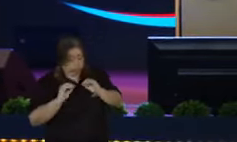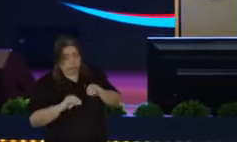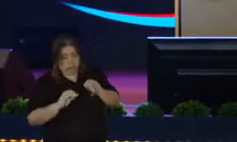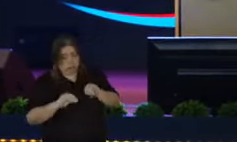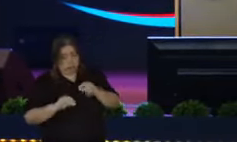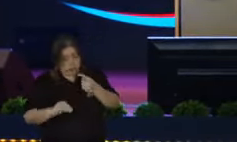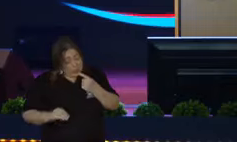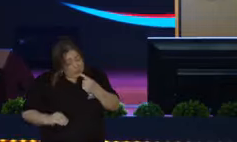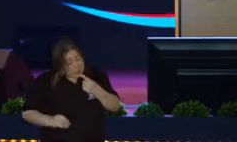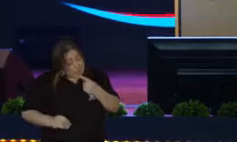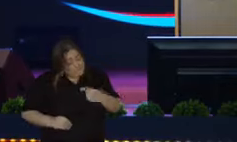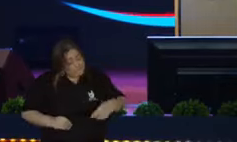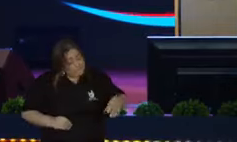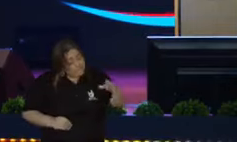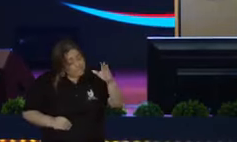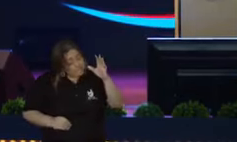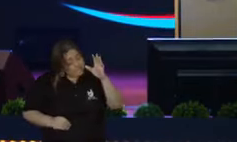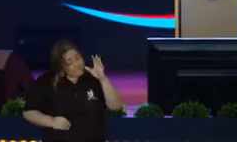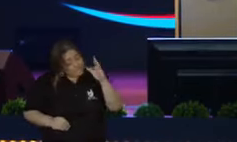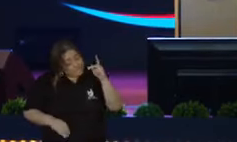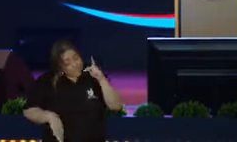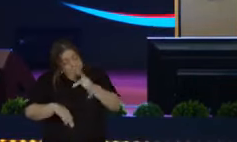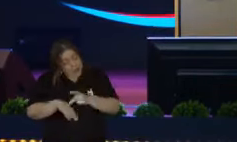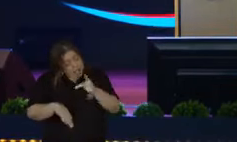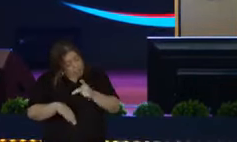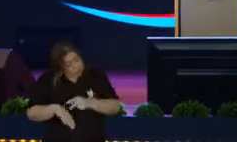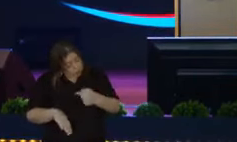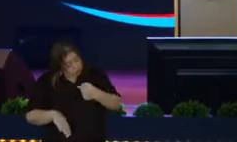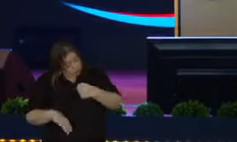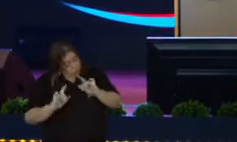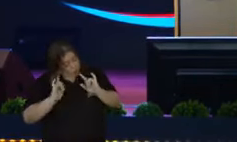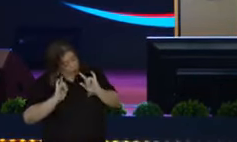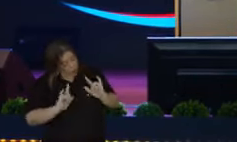¿me amas? Yo me lo quiero imaginar a Pedro.